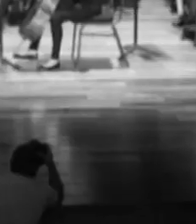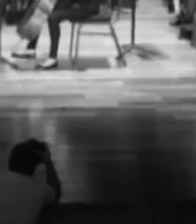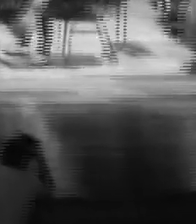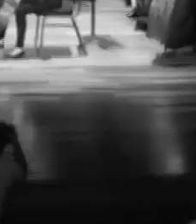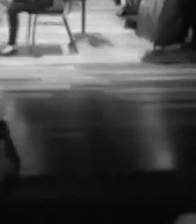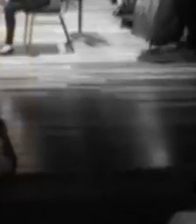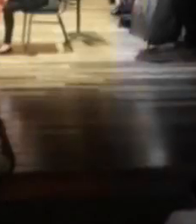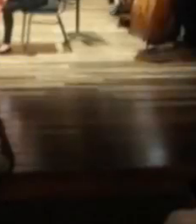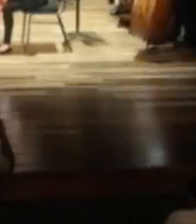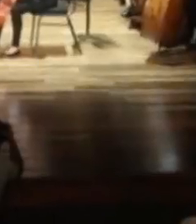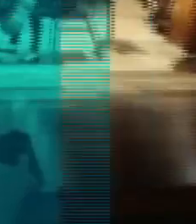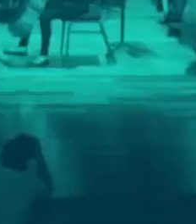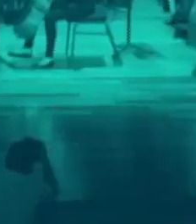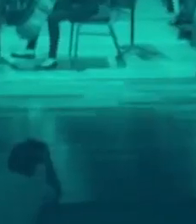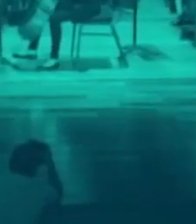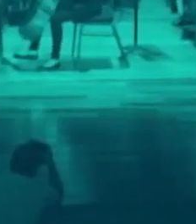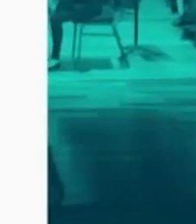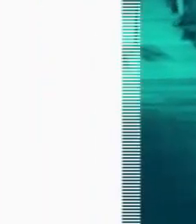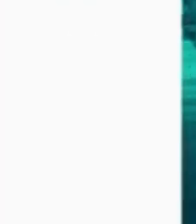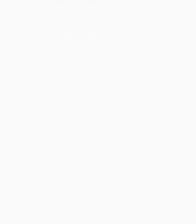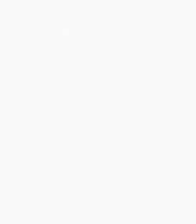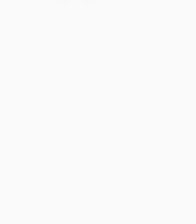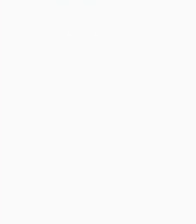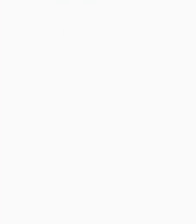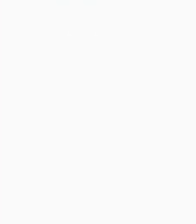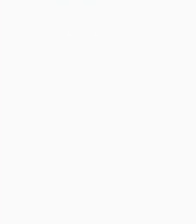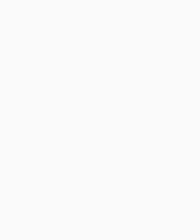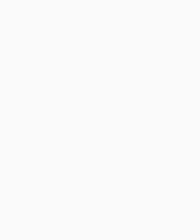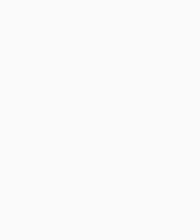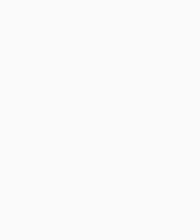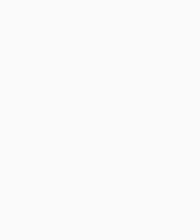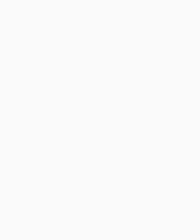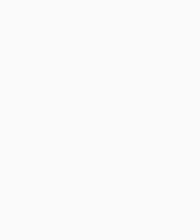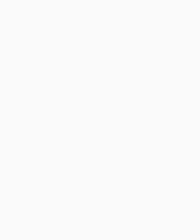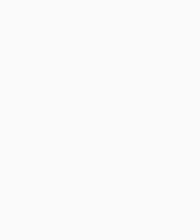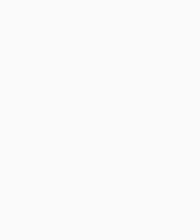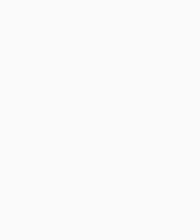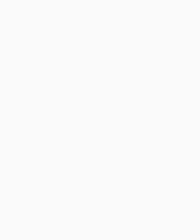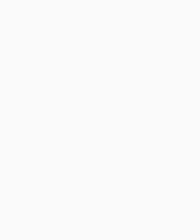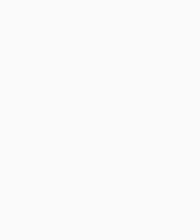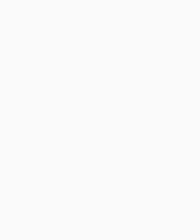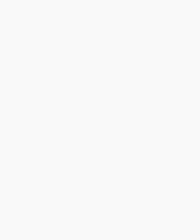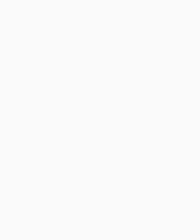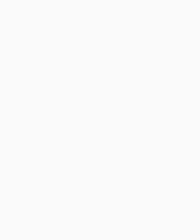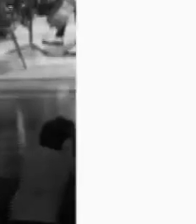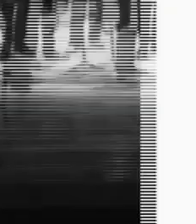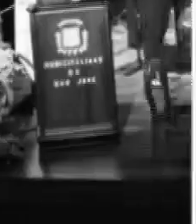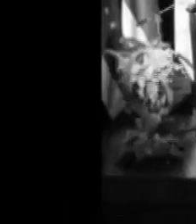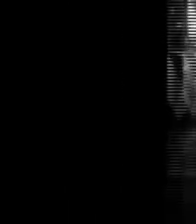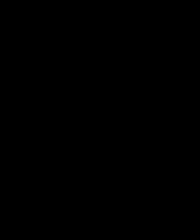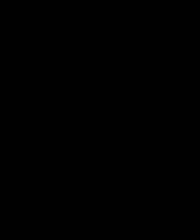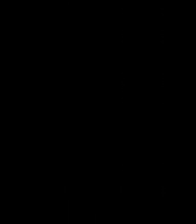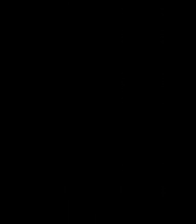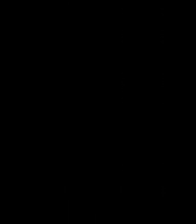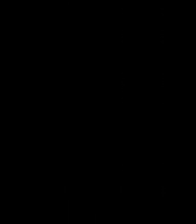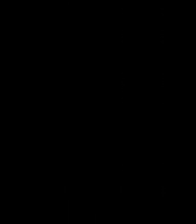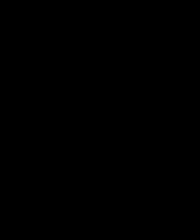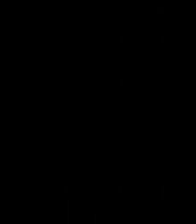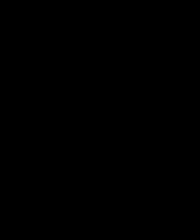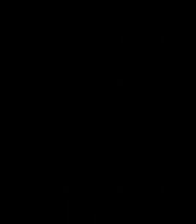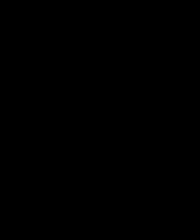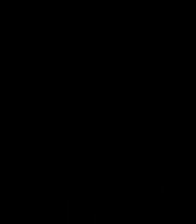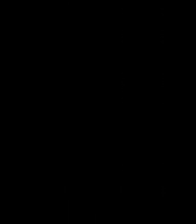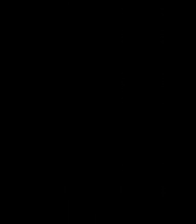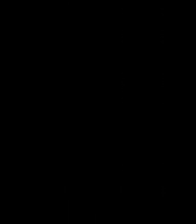contemporáneos. Arte 13, los domingos a las 2:30 de la tarde, aquí en 13, Costa Rica Televisión.